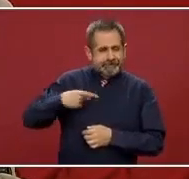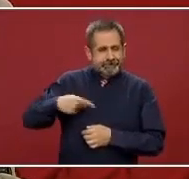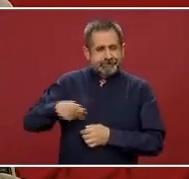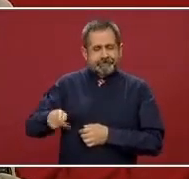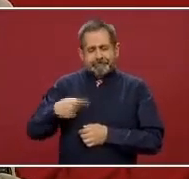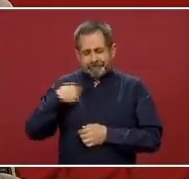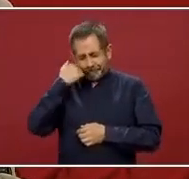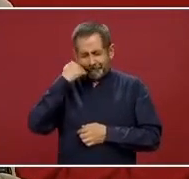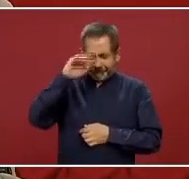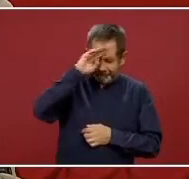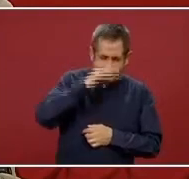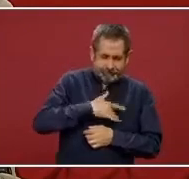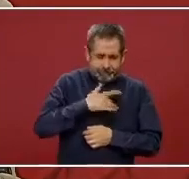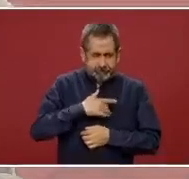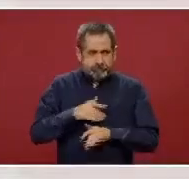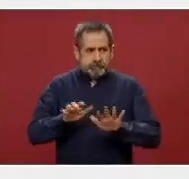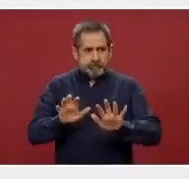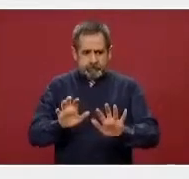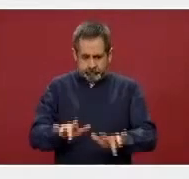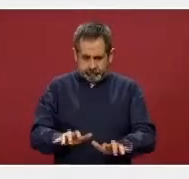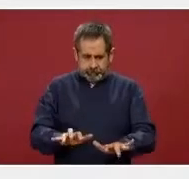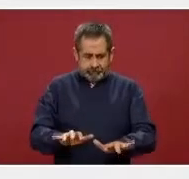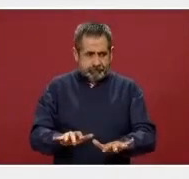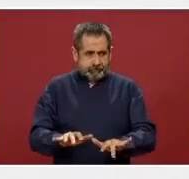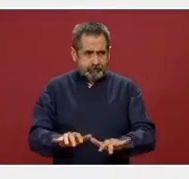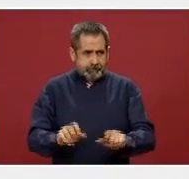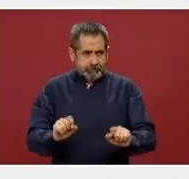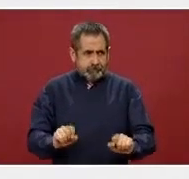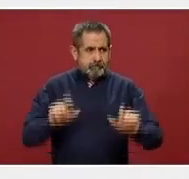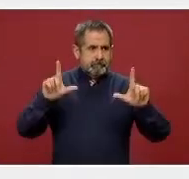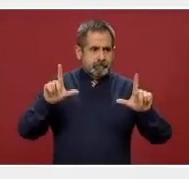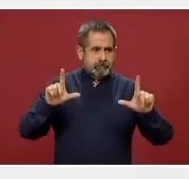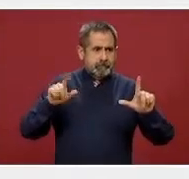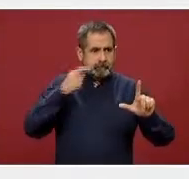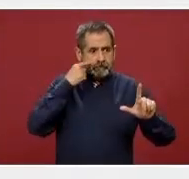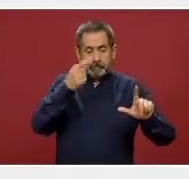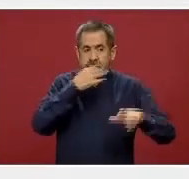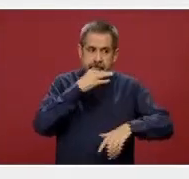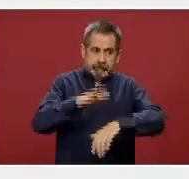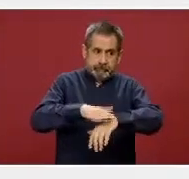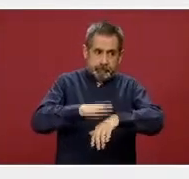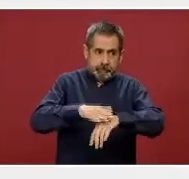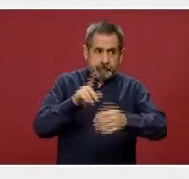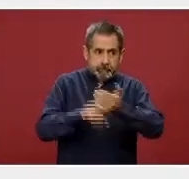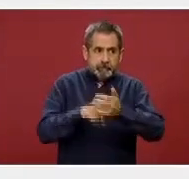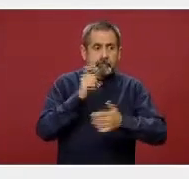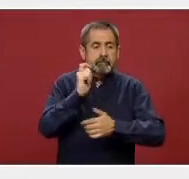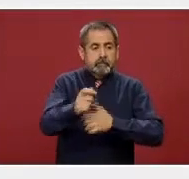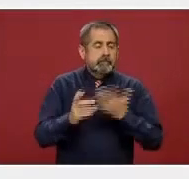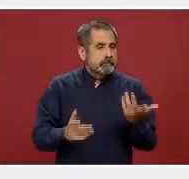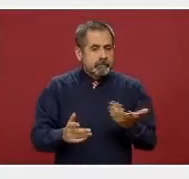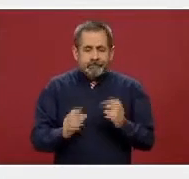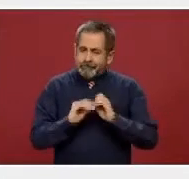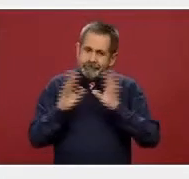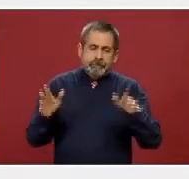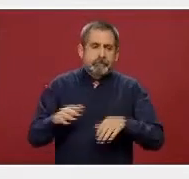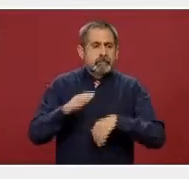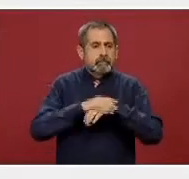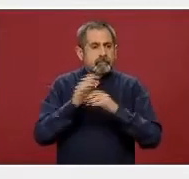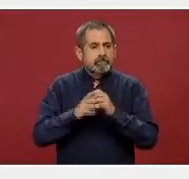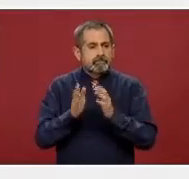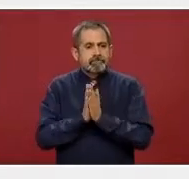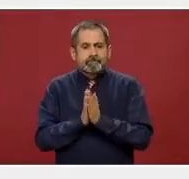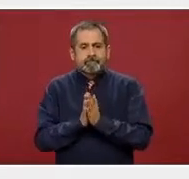COVID, consulta nuestra aplicación. Aquí aprovecho de hacer un comercial, que por favor se actualicen